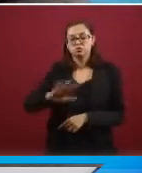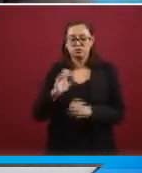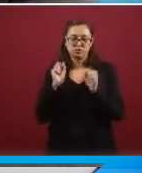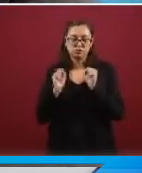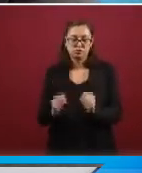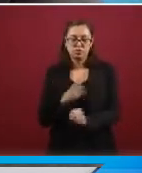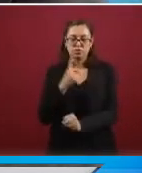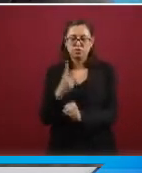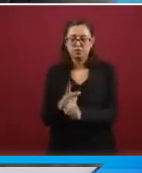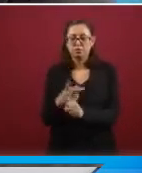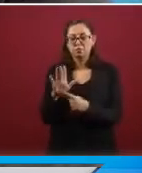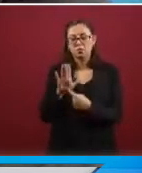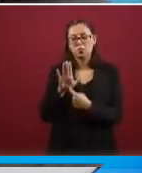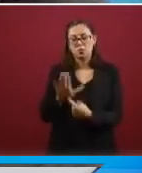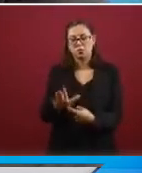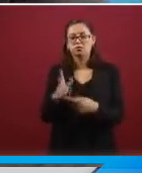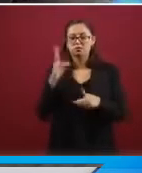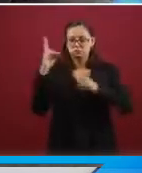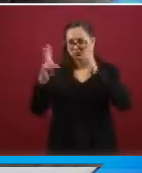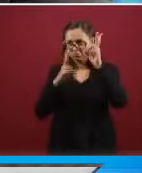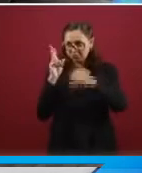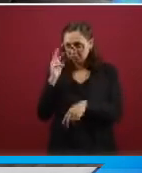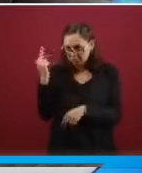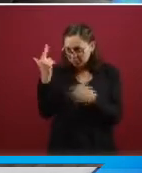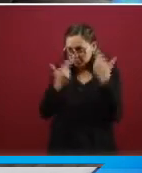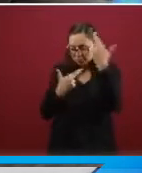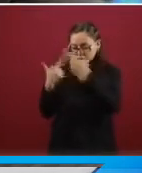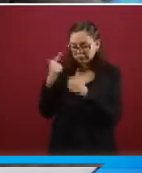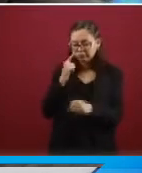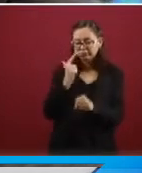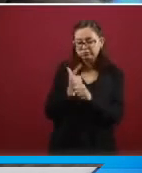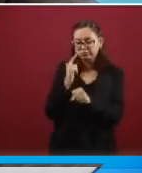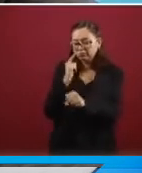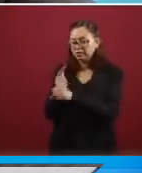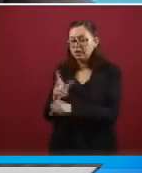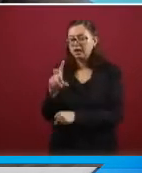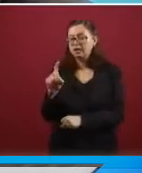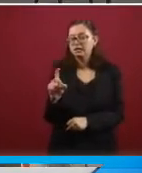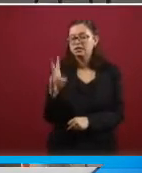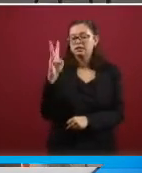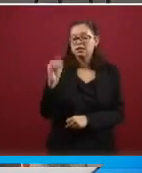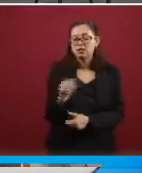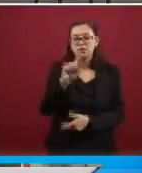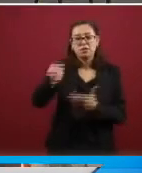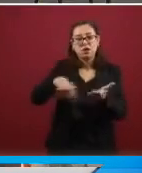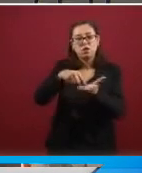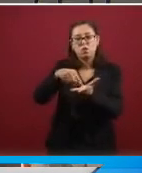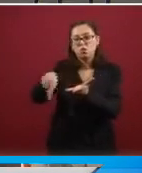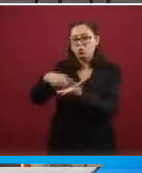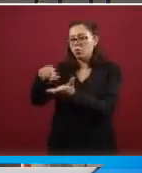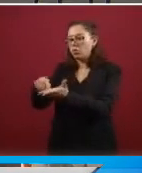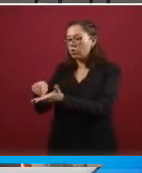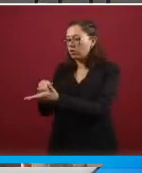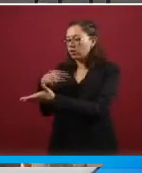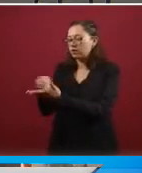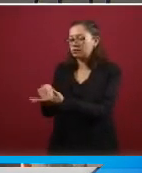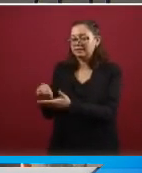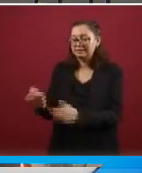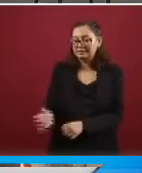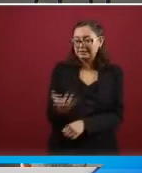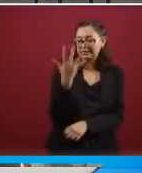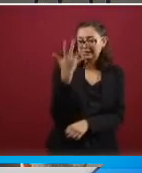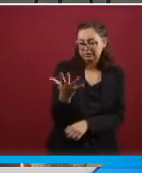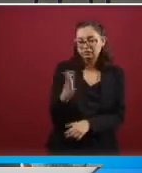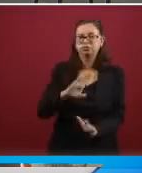cilindros marca Grupo Baja California Sur a 19.80 por kilogramo, gas LP estacionario marca Gas Saltillo a 10.80